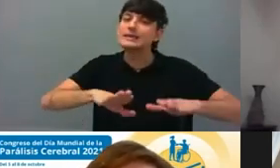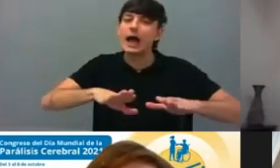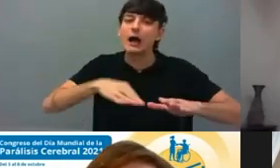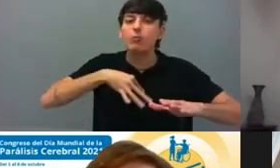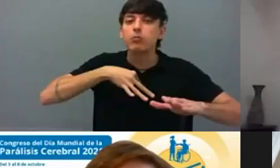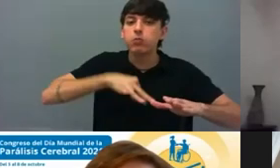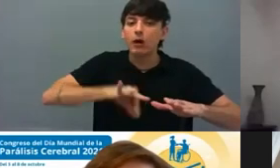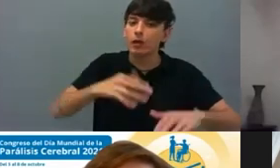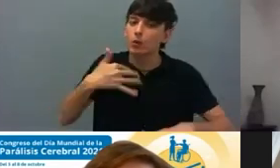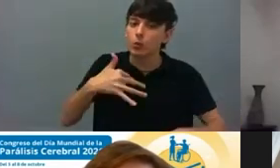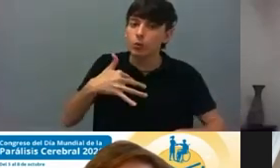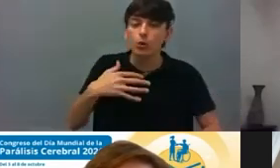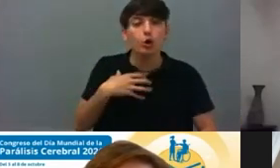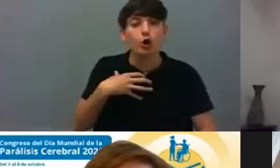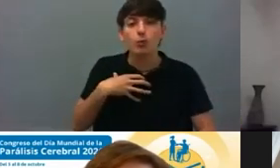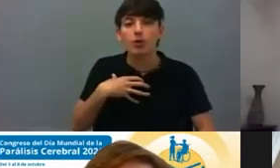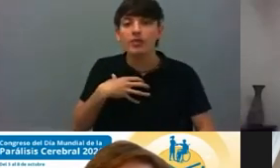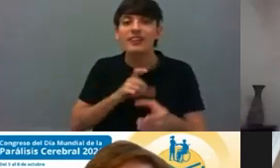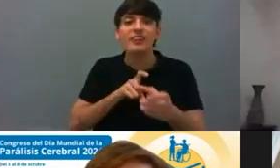podido ingresar al sistema de salud.